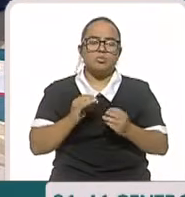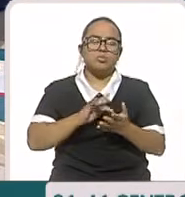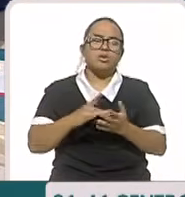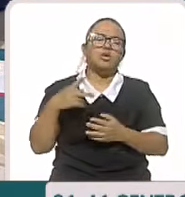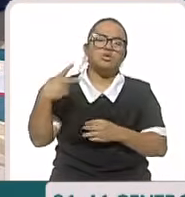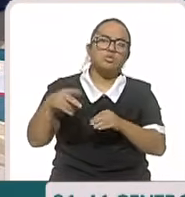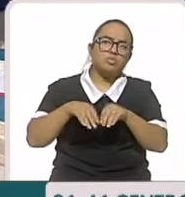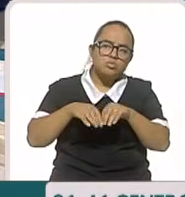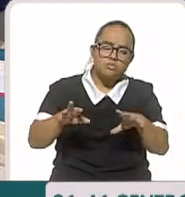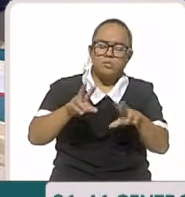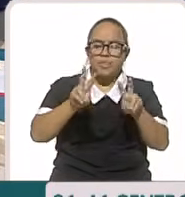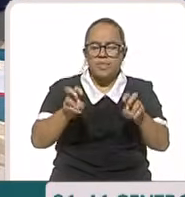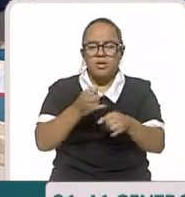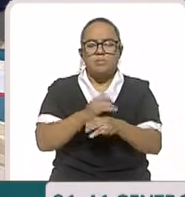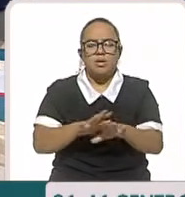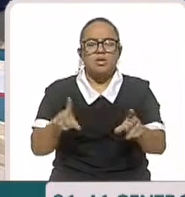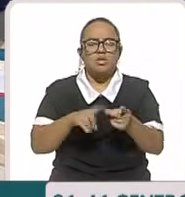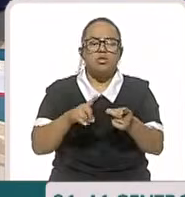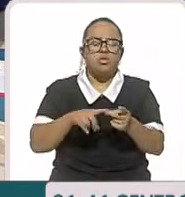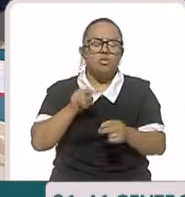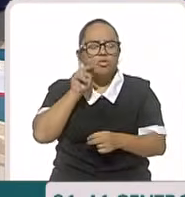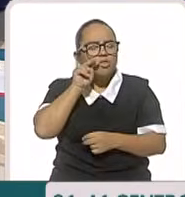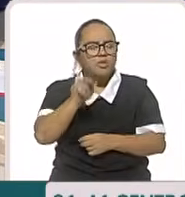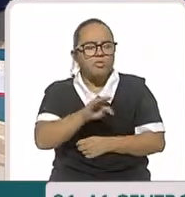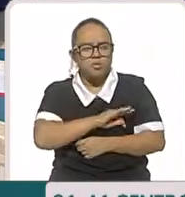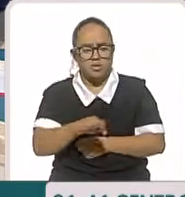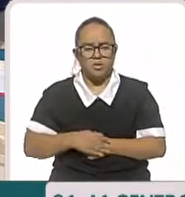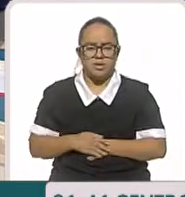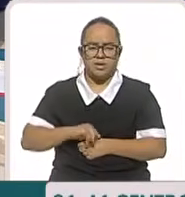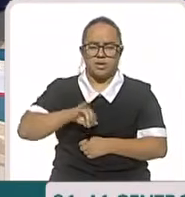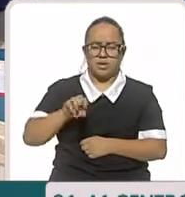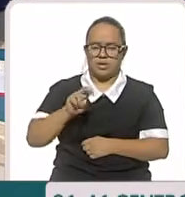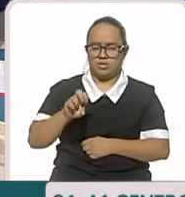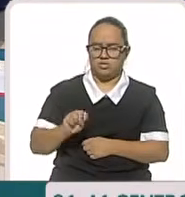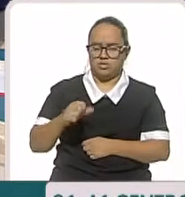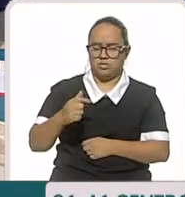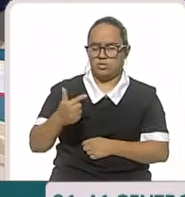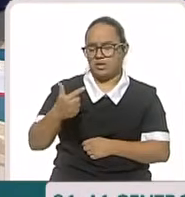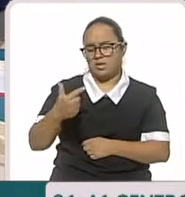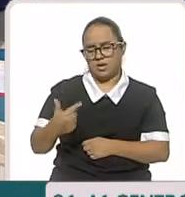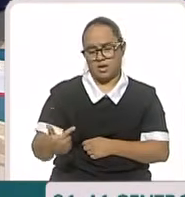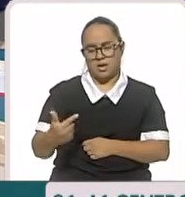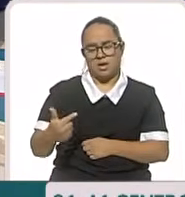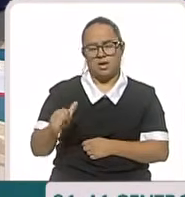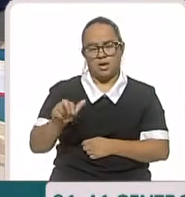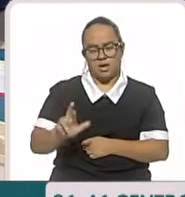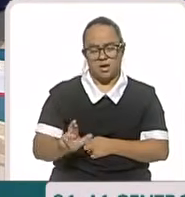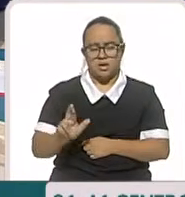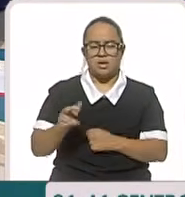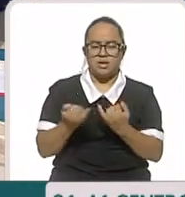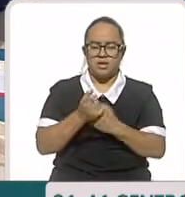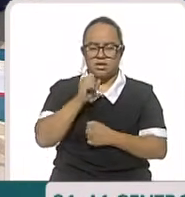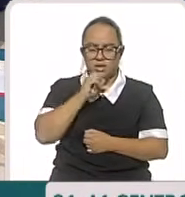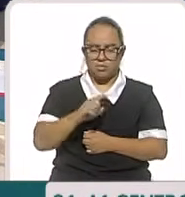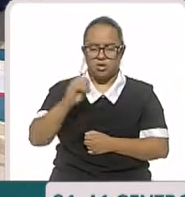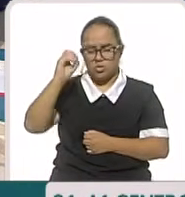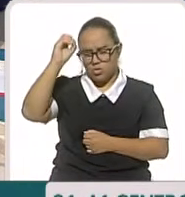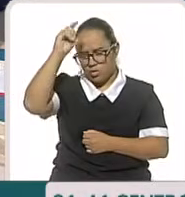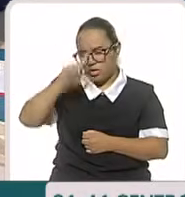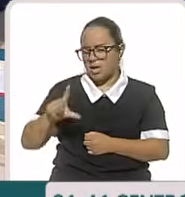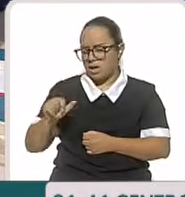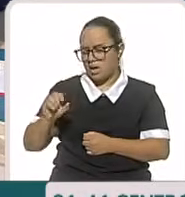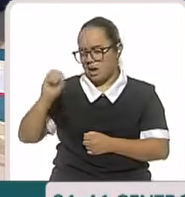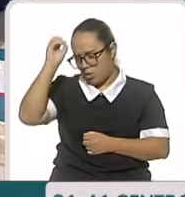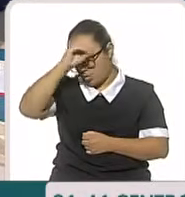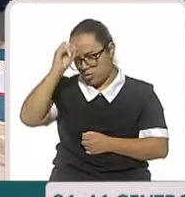tus reportes? Pueden seguirme en Jesús Gar en Twitter, ahí pueden seguirme y también en laopinión.com estamos publicando